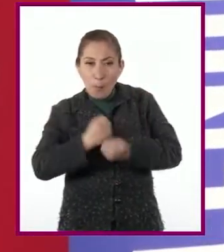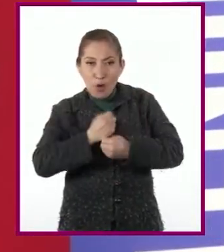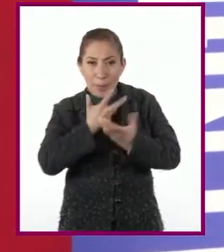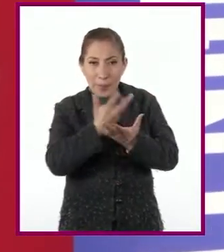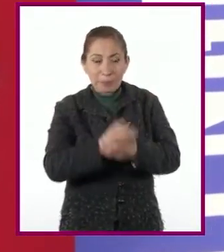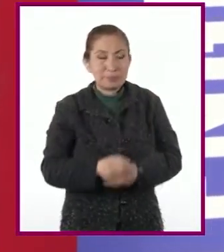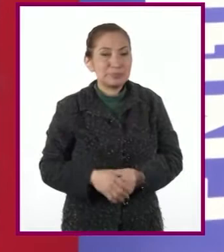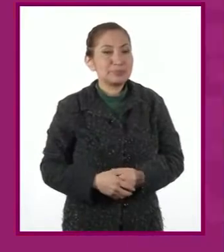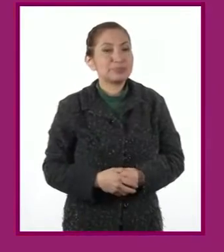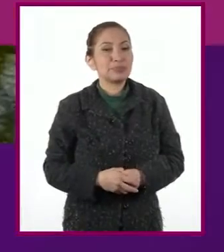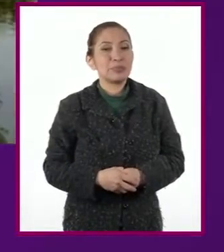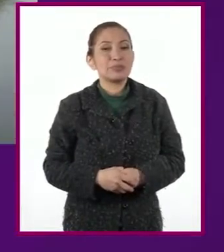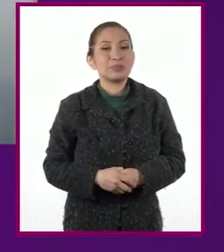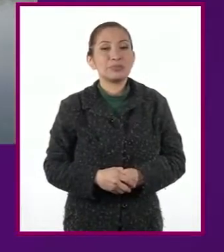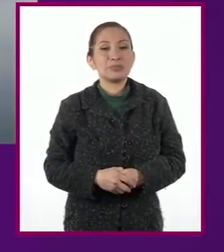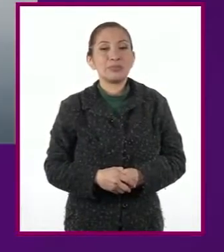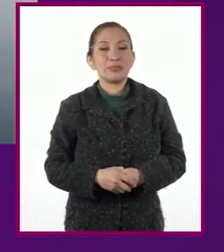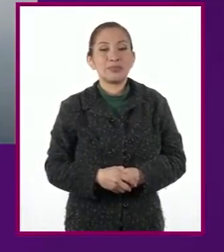poema.